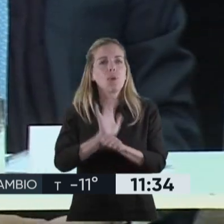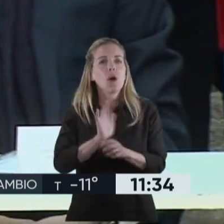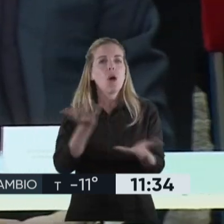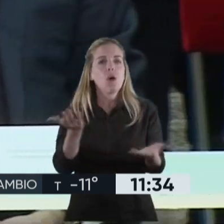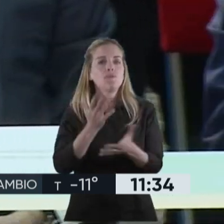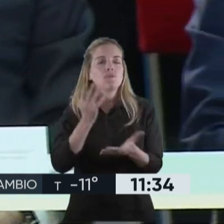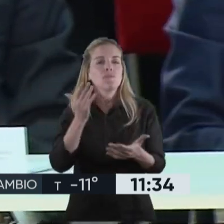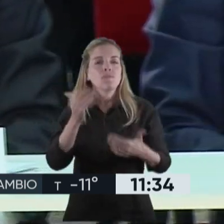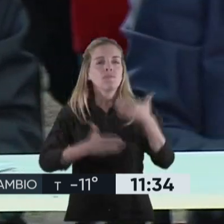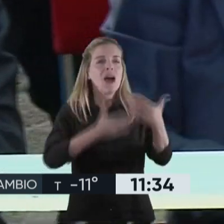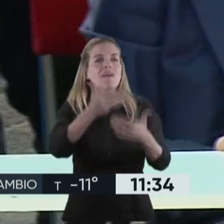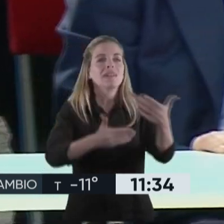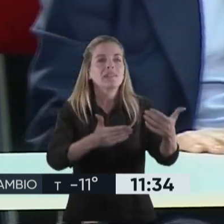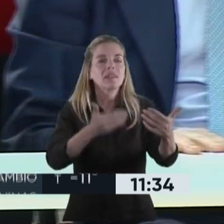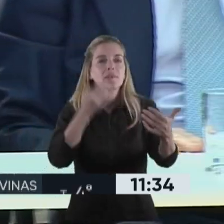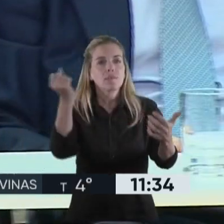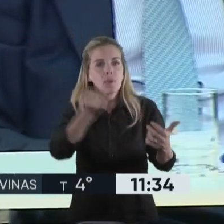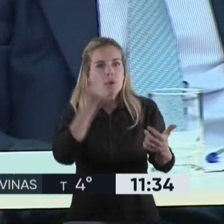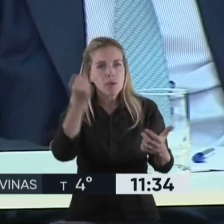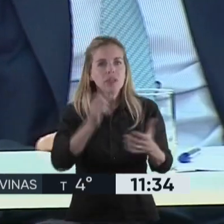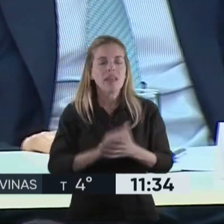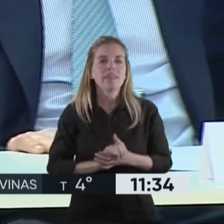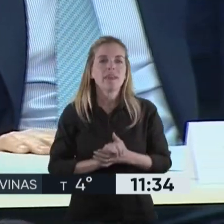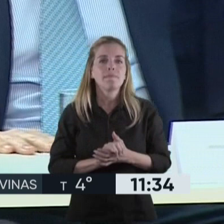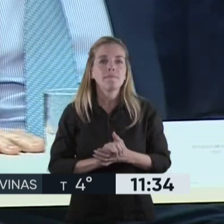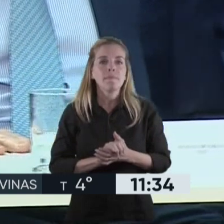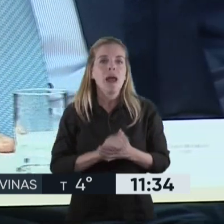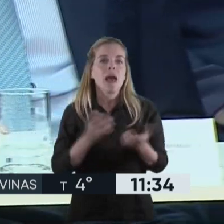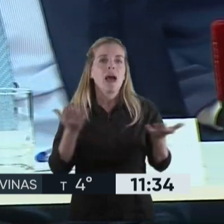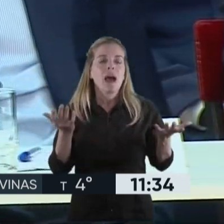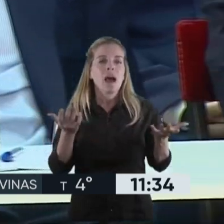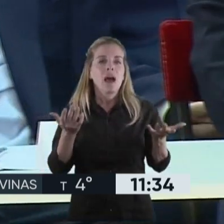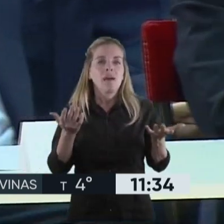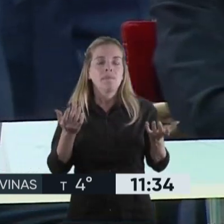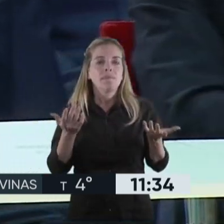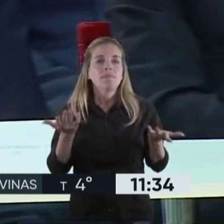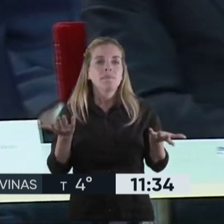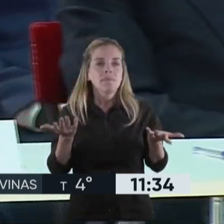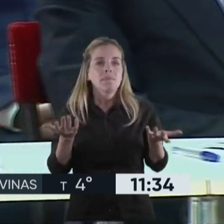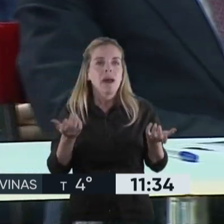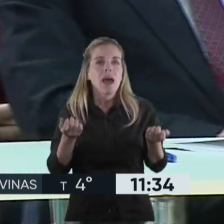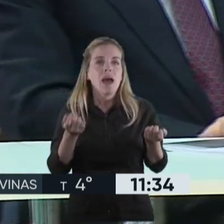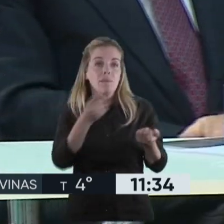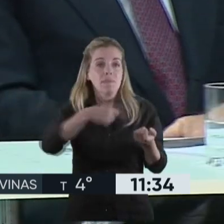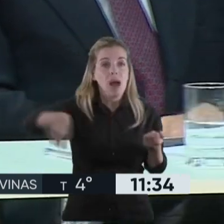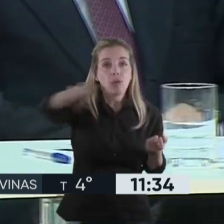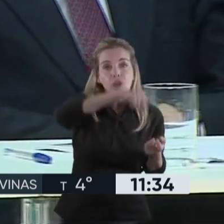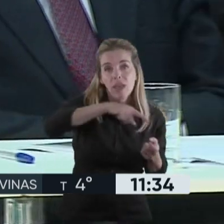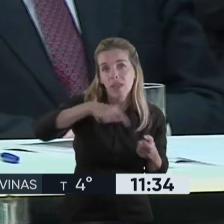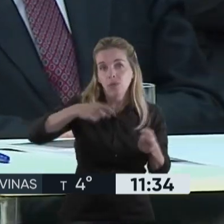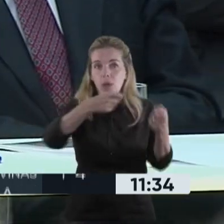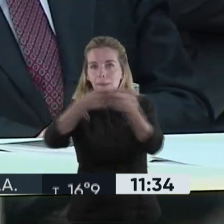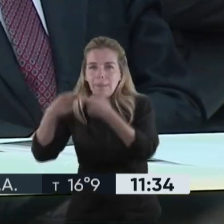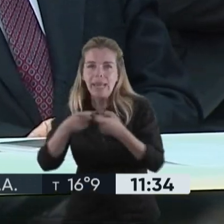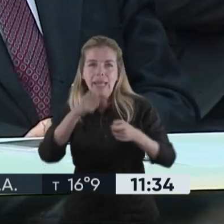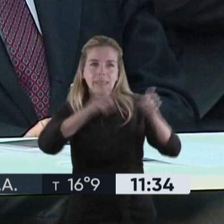un paso significativo para darles a ustedes, los que invierten